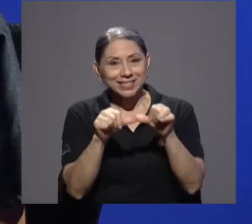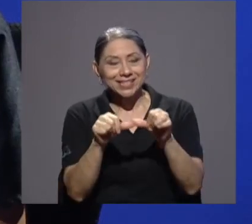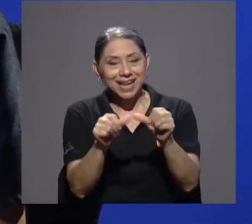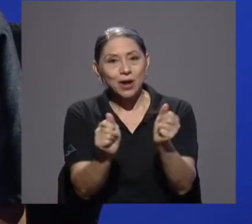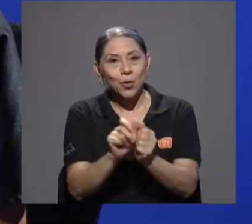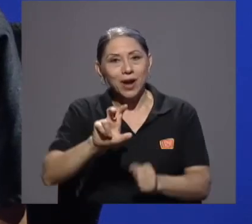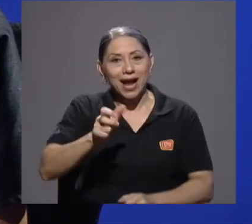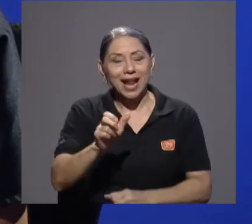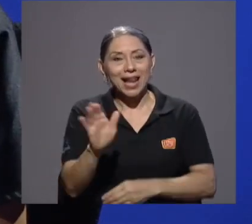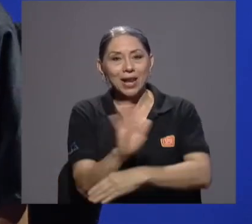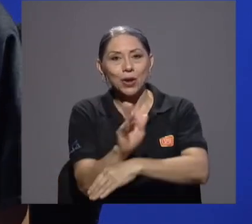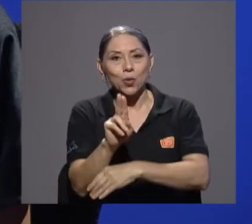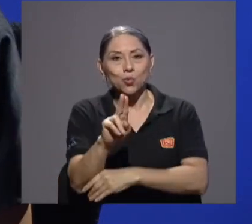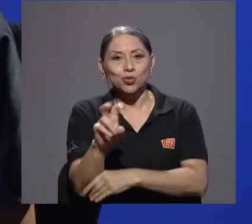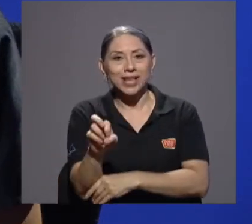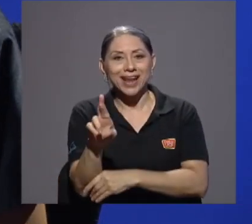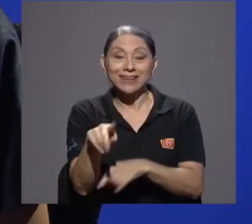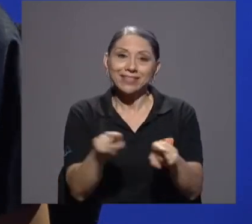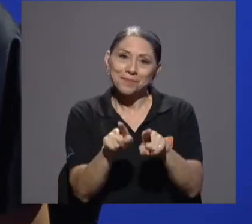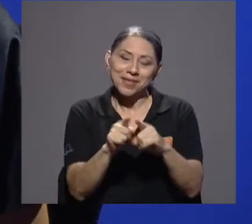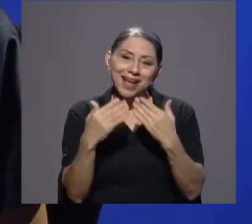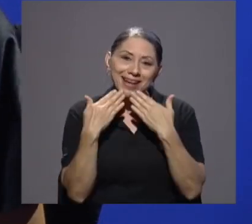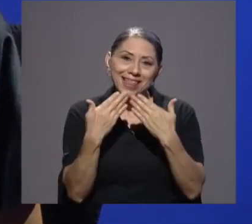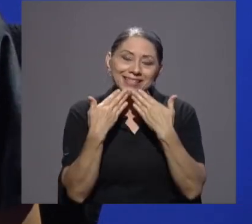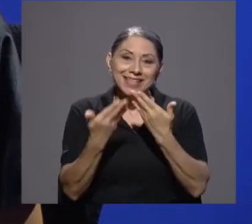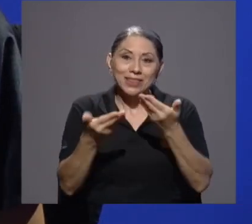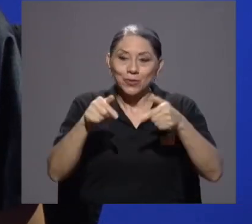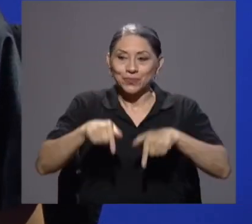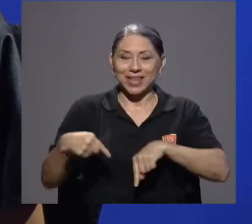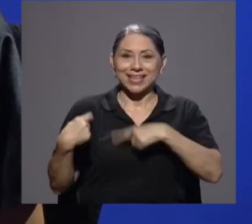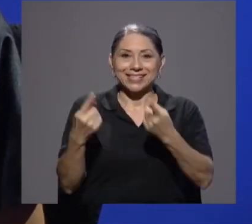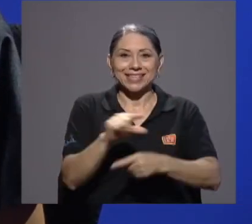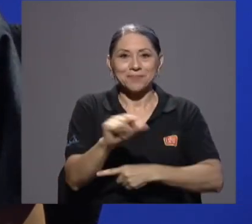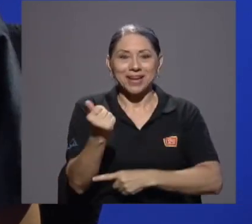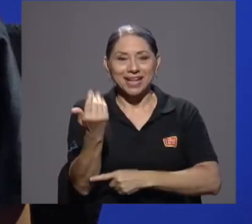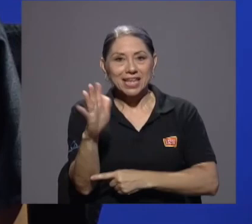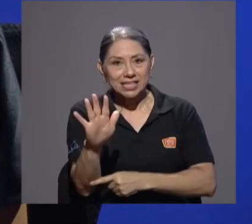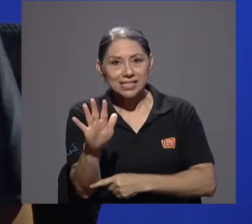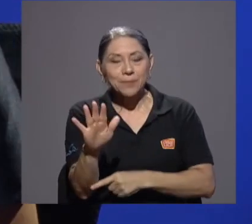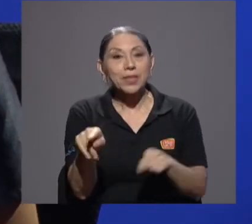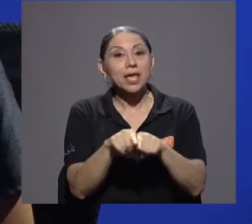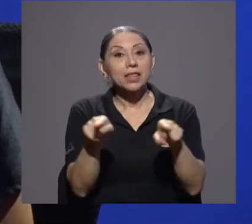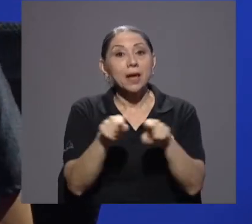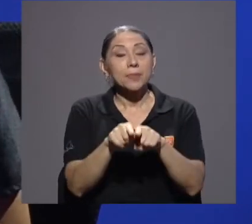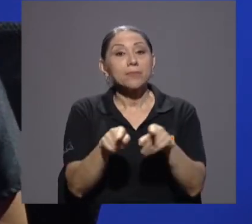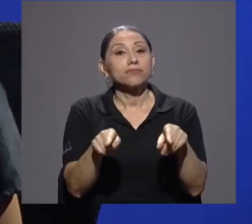con Canal UCR, y agradeciendo por supuesto el espacio de esta semana en el 15 y de